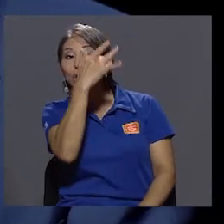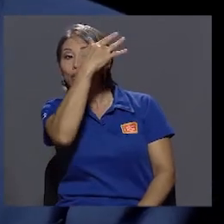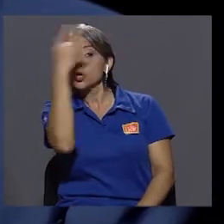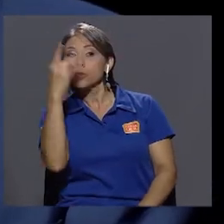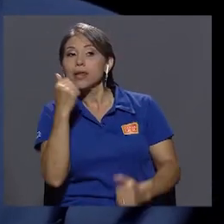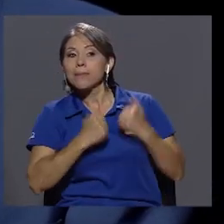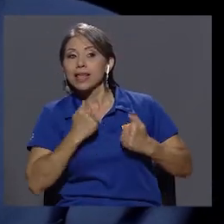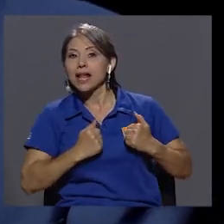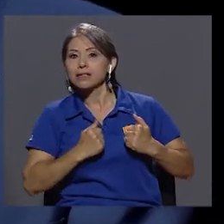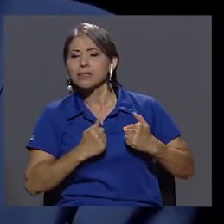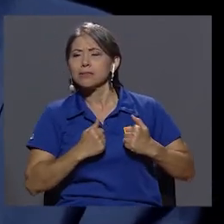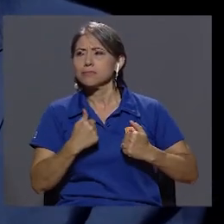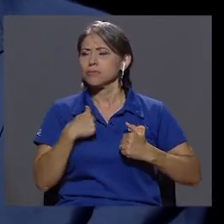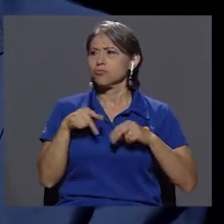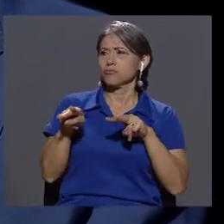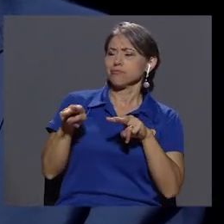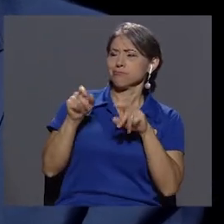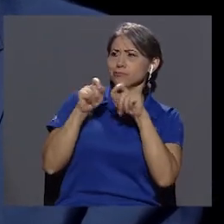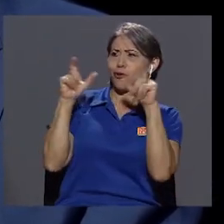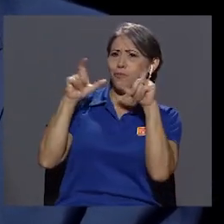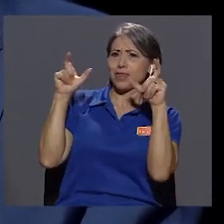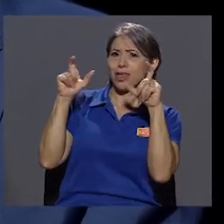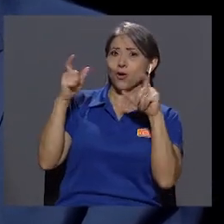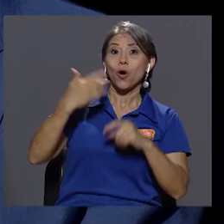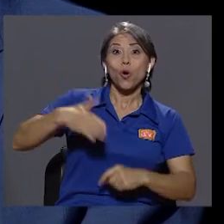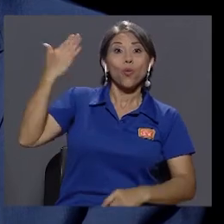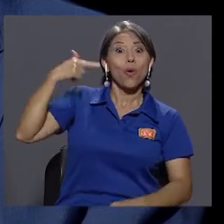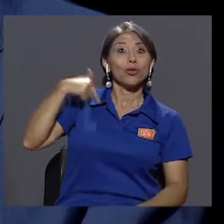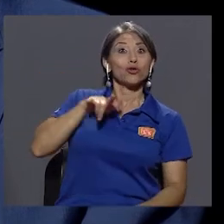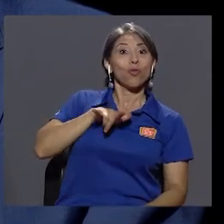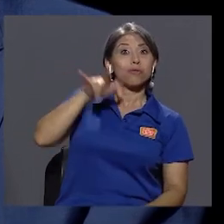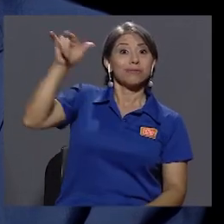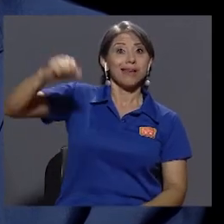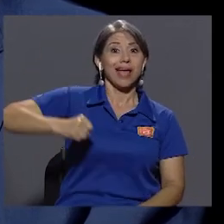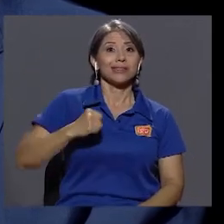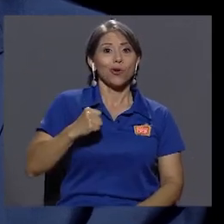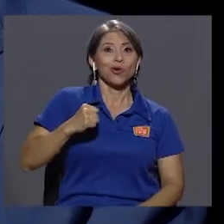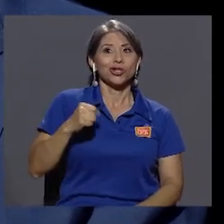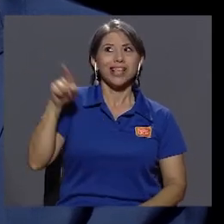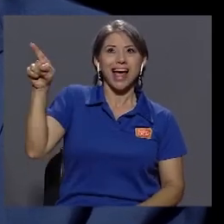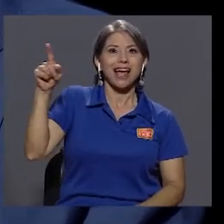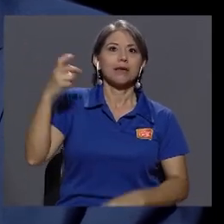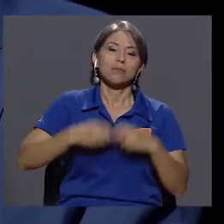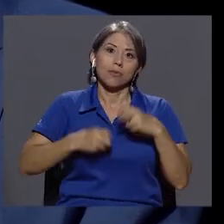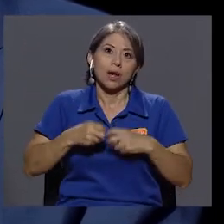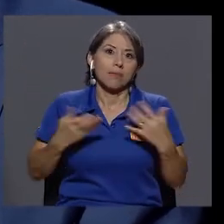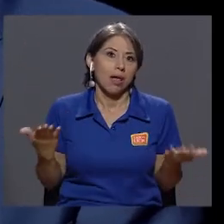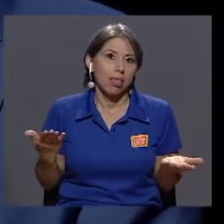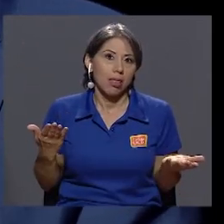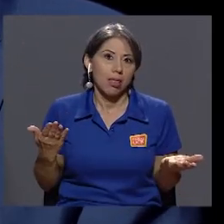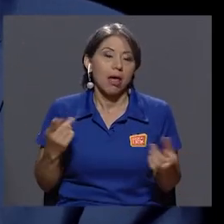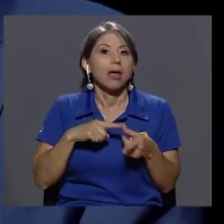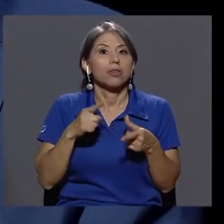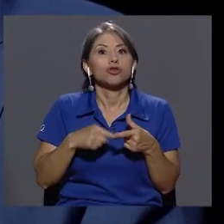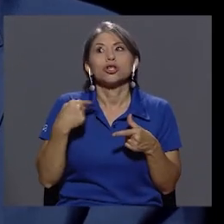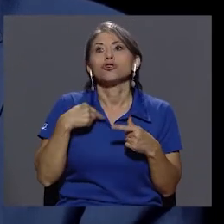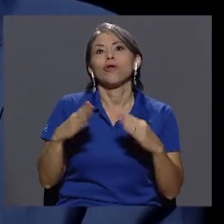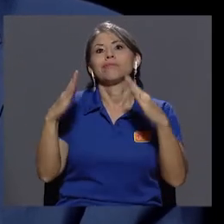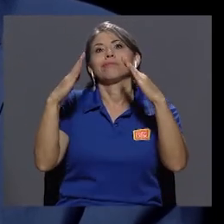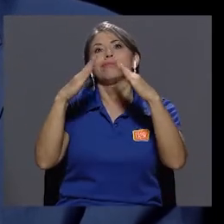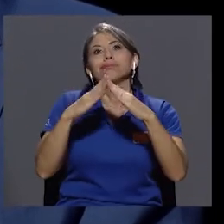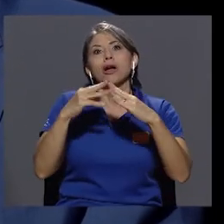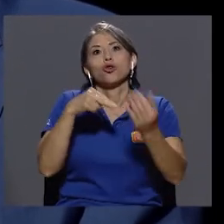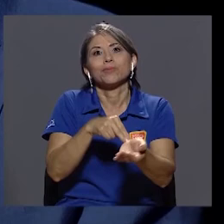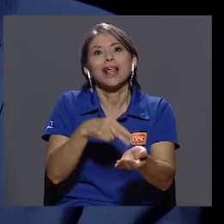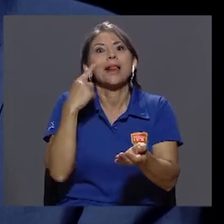yo quedé sorprendido porque cuando yo estuve en escocia tenías el problema entonces tuve que vivir en el hospital para tener agua